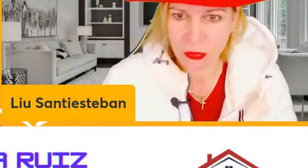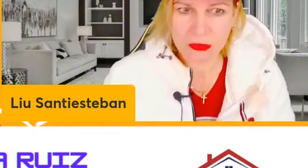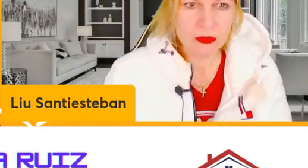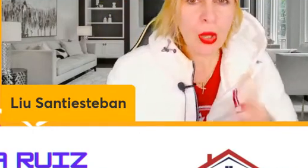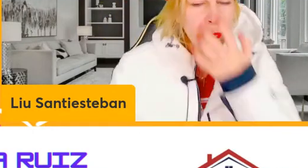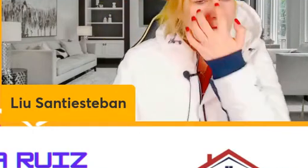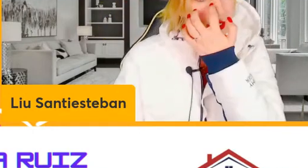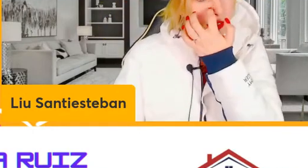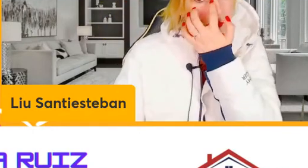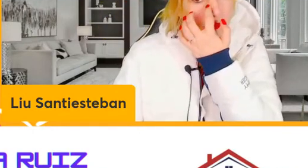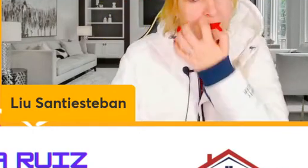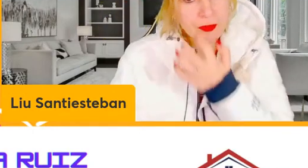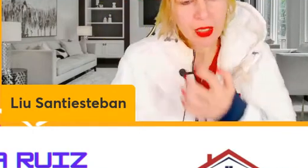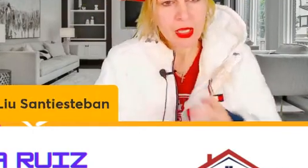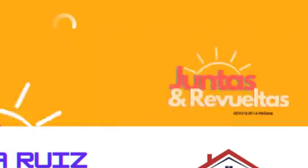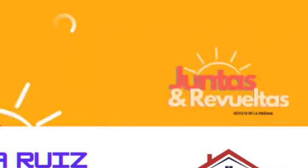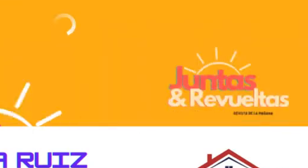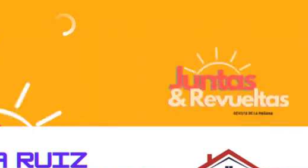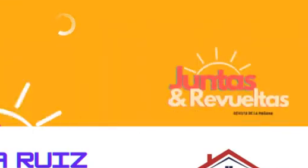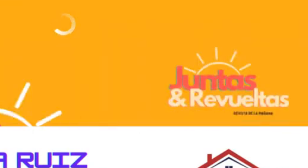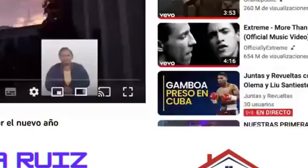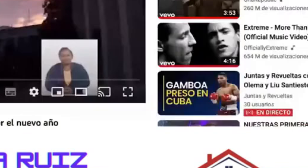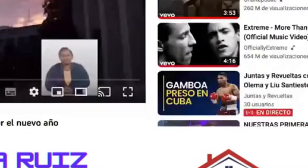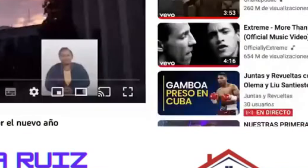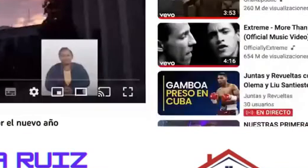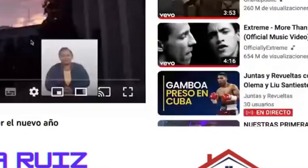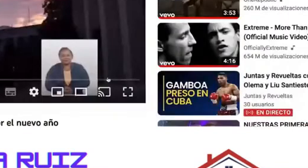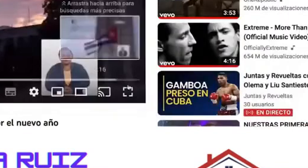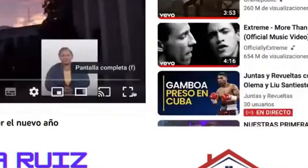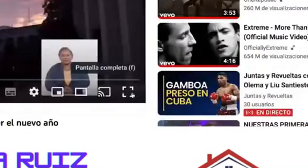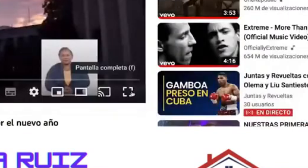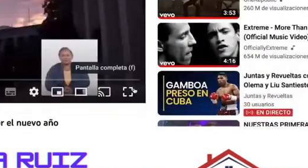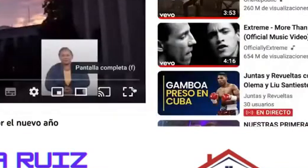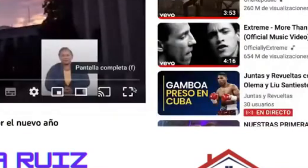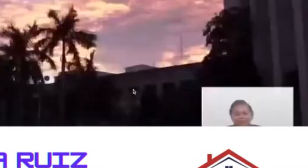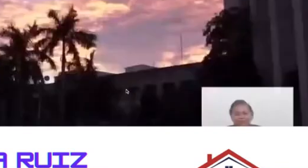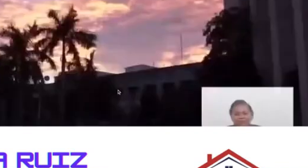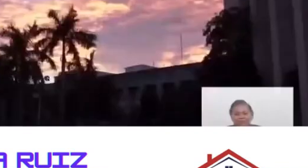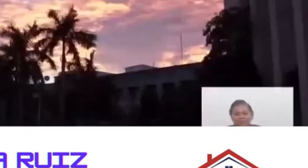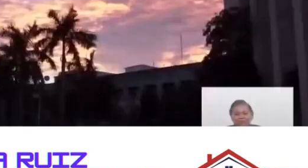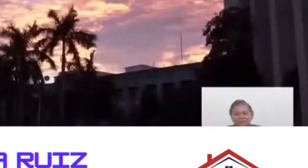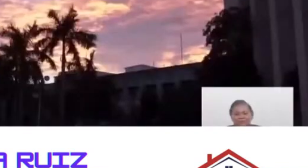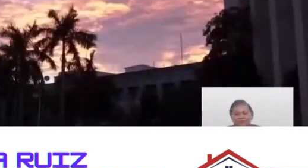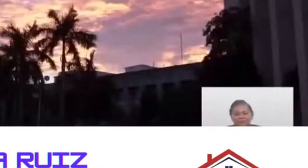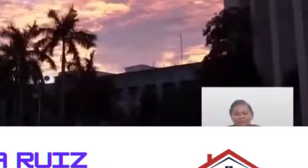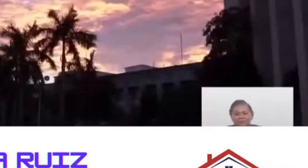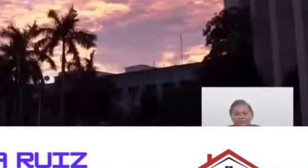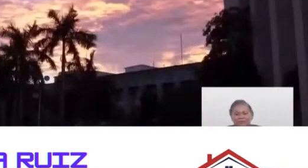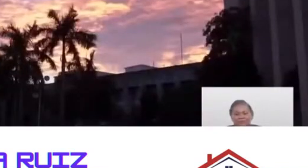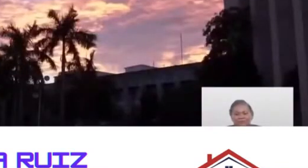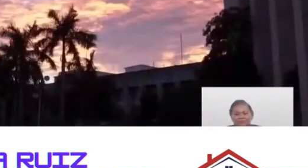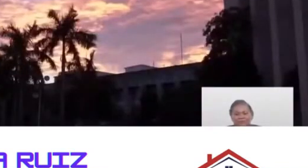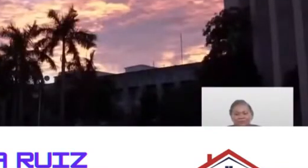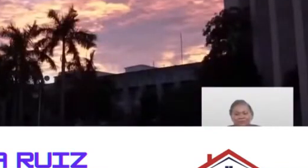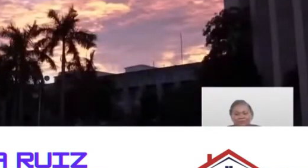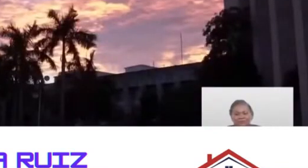Yo no pude con eso. Yo no, yo, es verdad que, o sea, flipé. O sea, like. Quiere ser influencer el hombre. ¿Me quiero